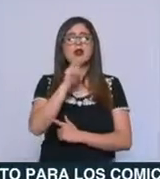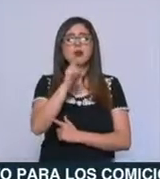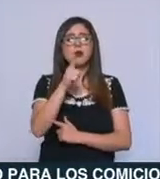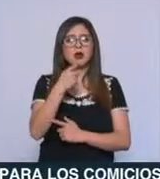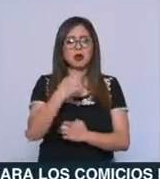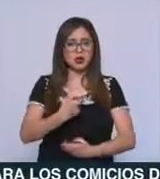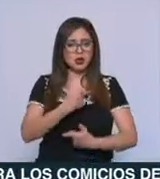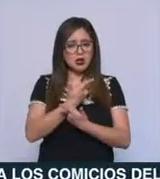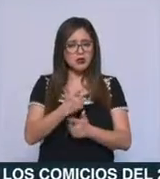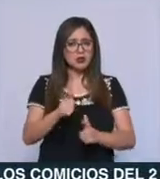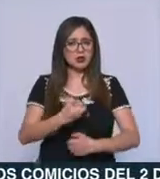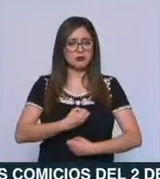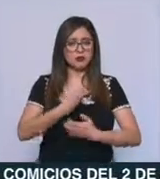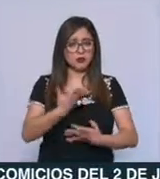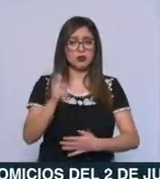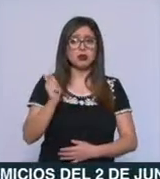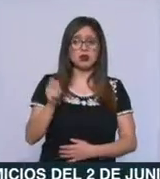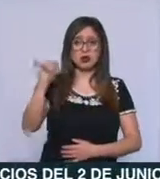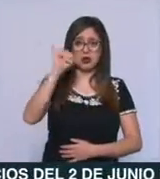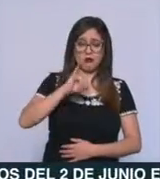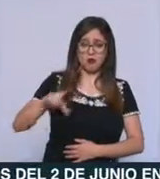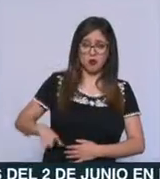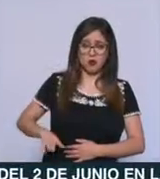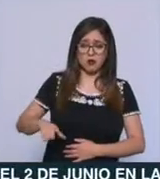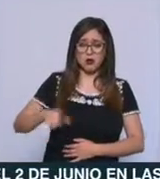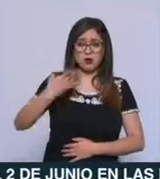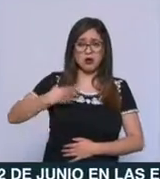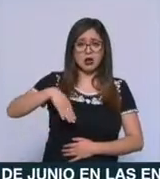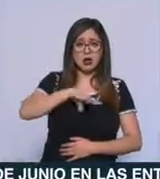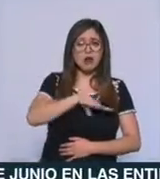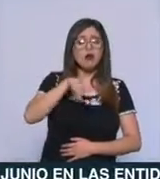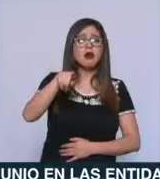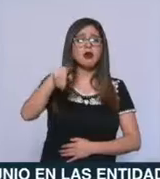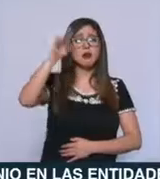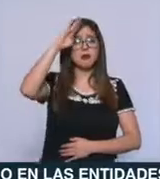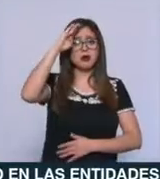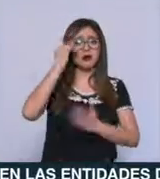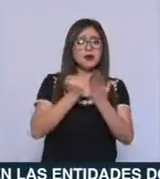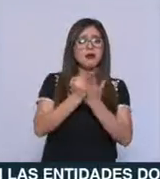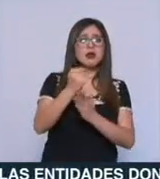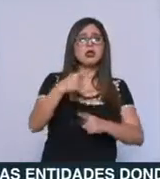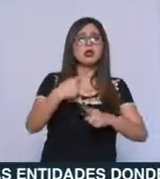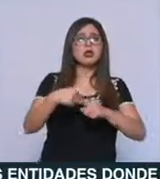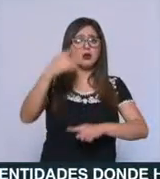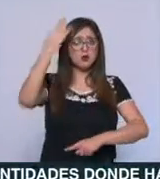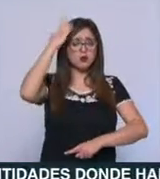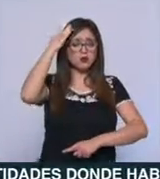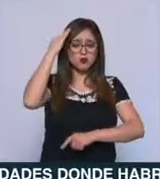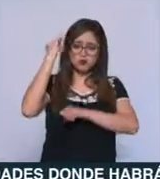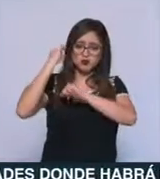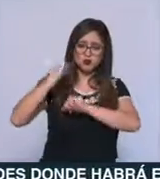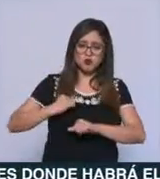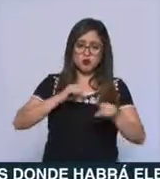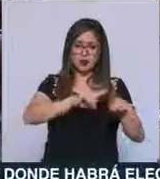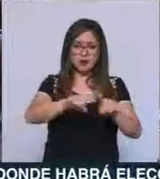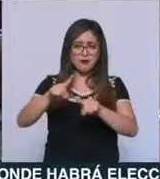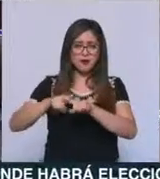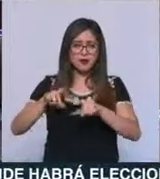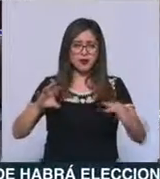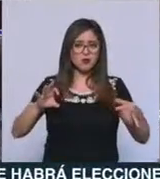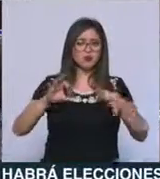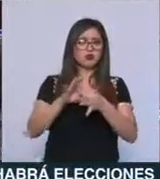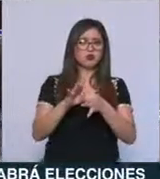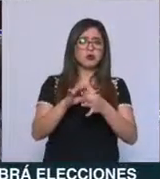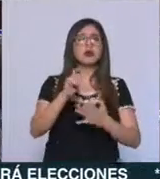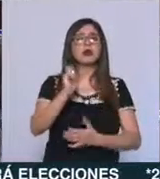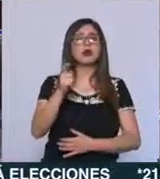También enfatizó que la jefa de gobierno Claudia Sheinbaum tiene la facultad para nombrar a los titulares de los órganos desconcentrados, y es